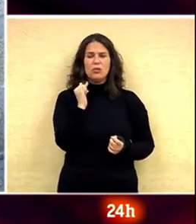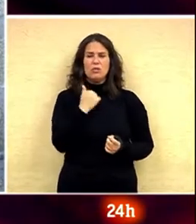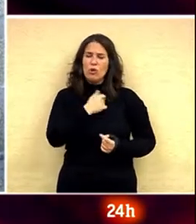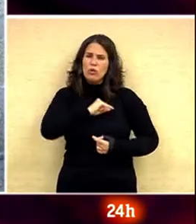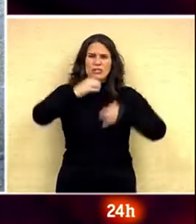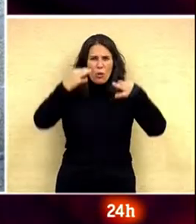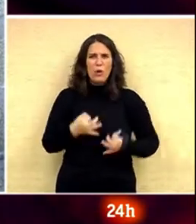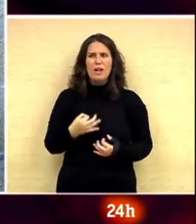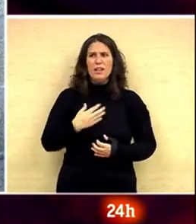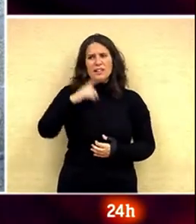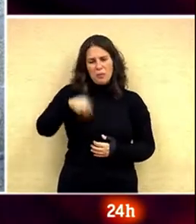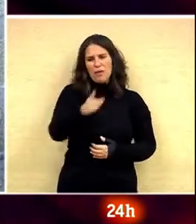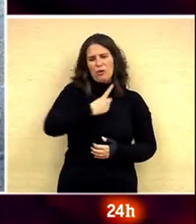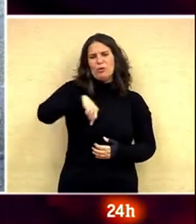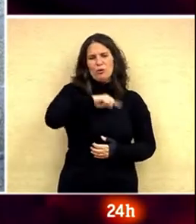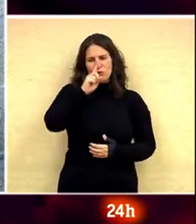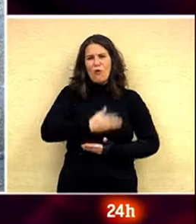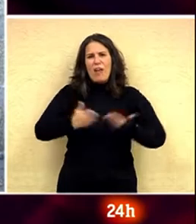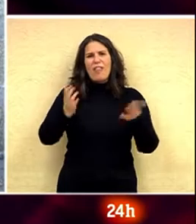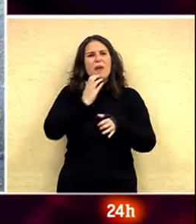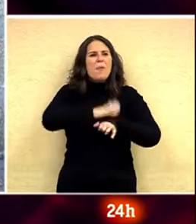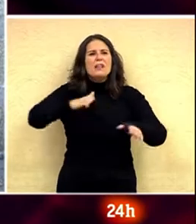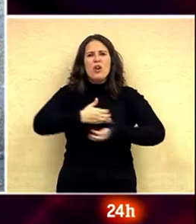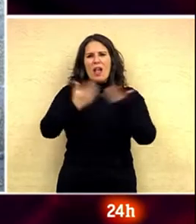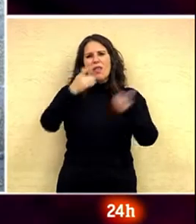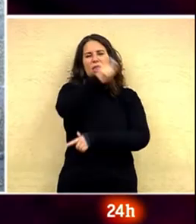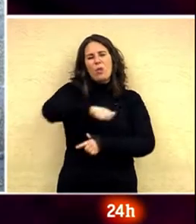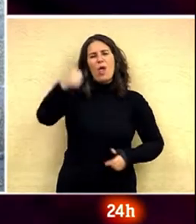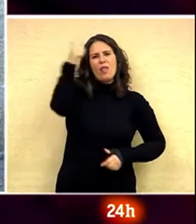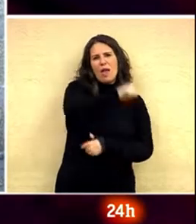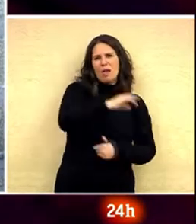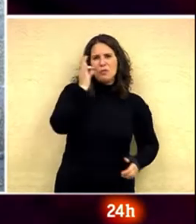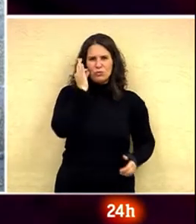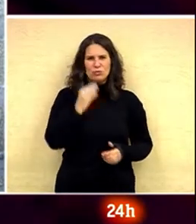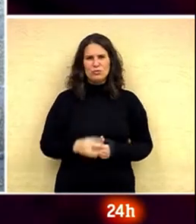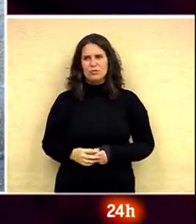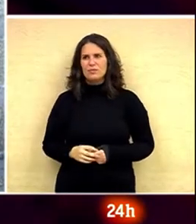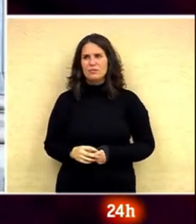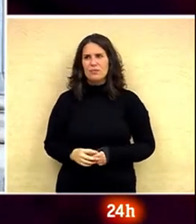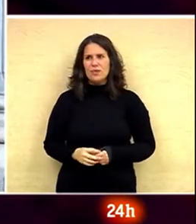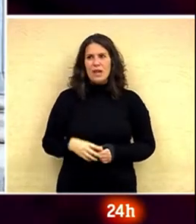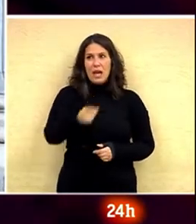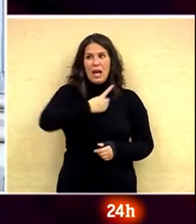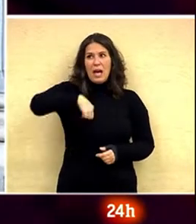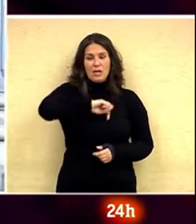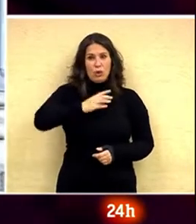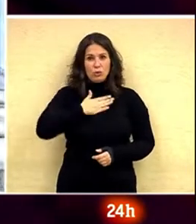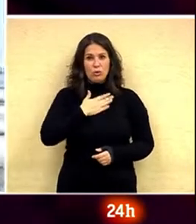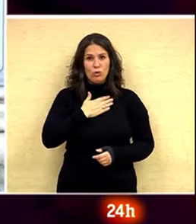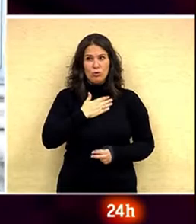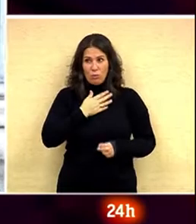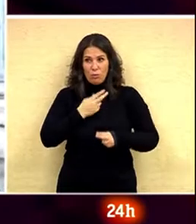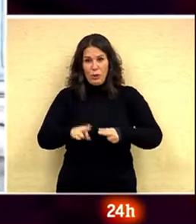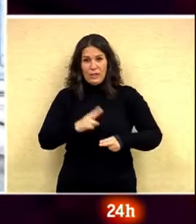estoy segura de que tenemos también la confianza mayoritaria de los ciudadanos y ciudadanas con ese fin. A nosotros,